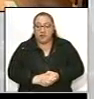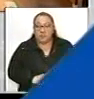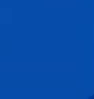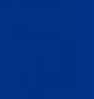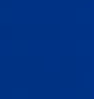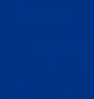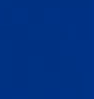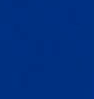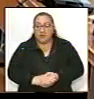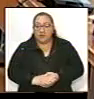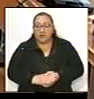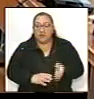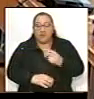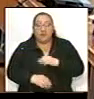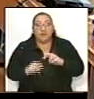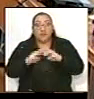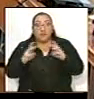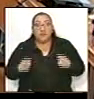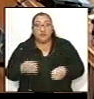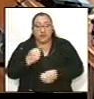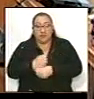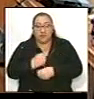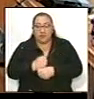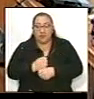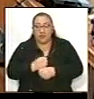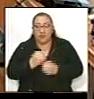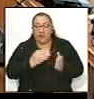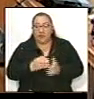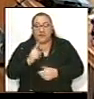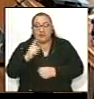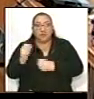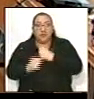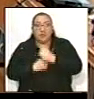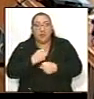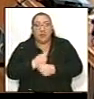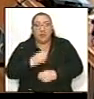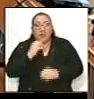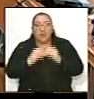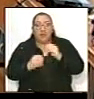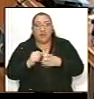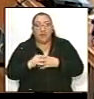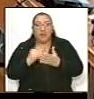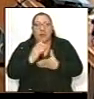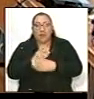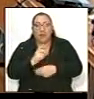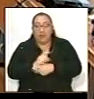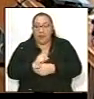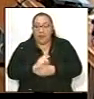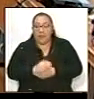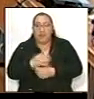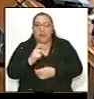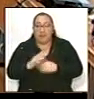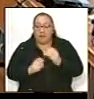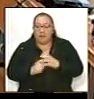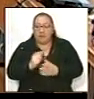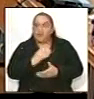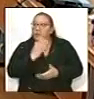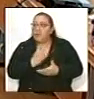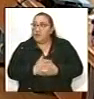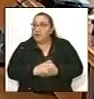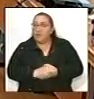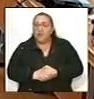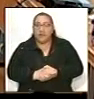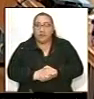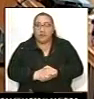se desarrolla una mesa de trabajo, plan multianual de reparaciones en educación para las víctimas de la violencia en el